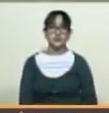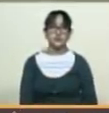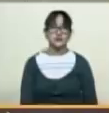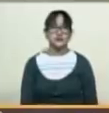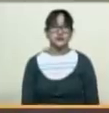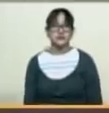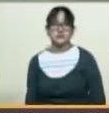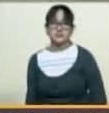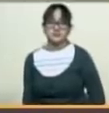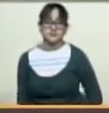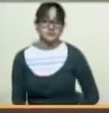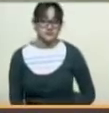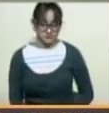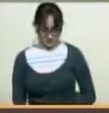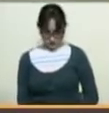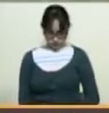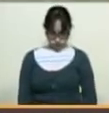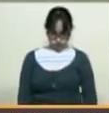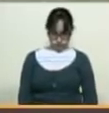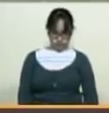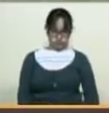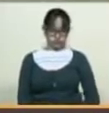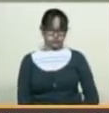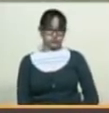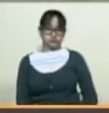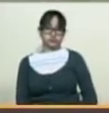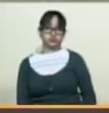están establecidas